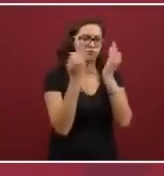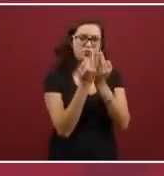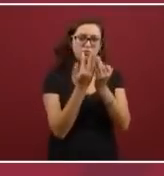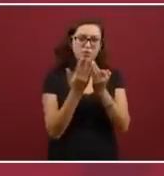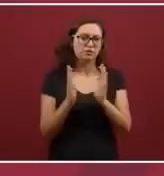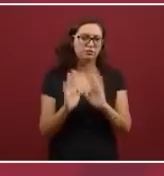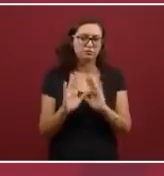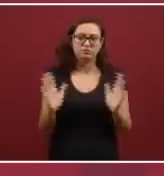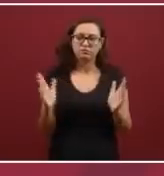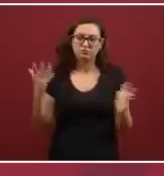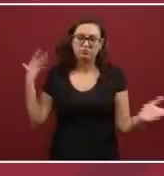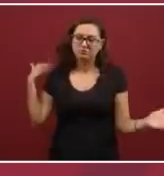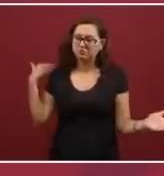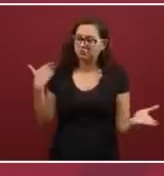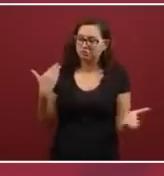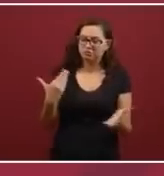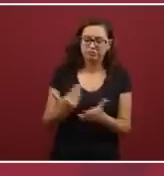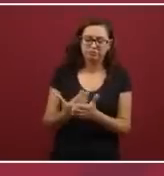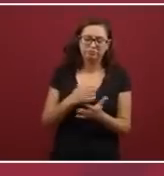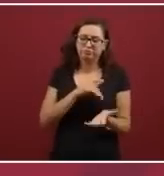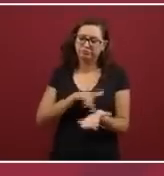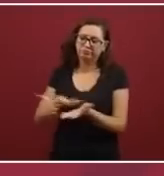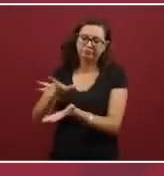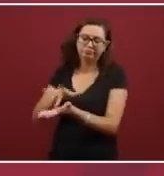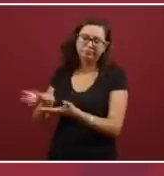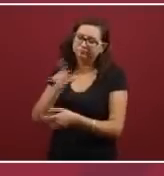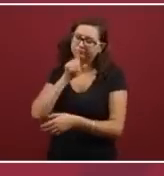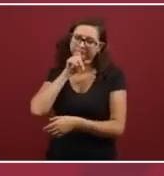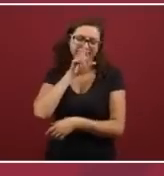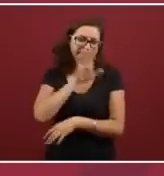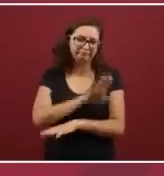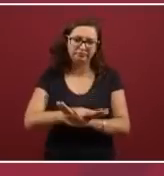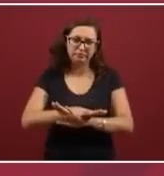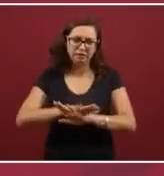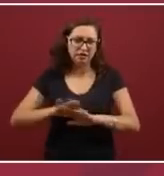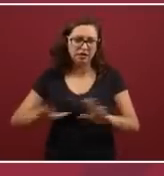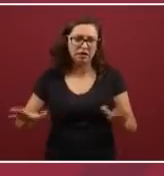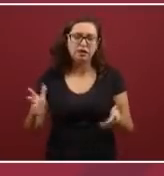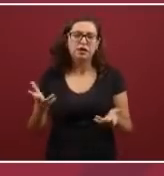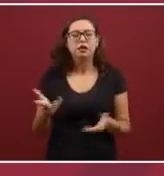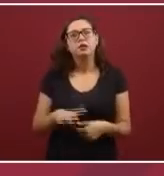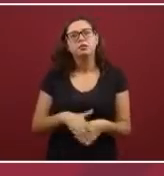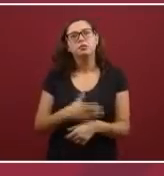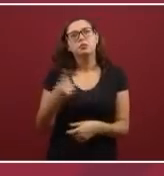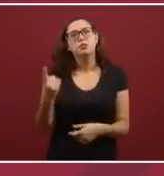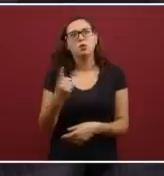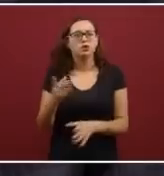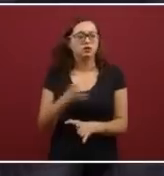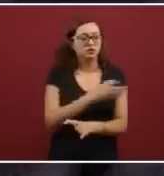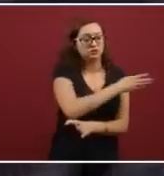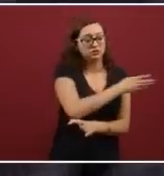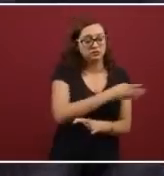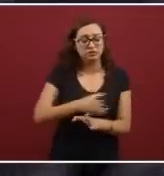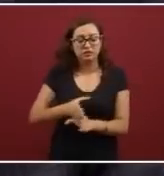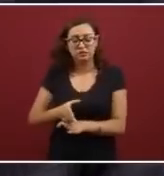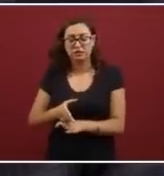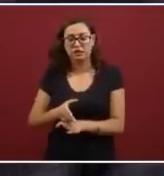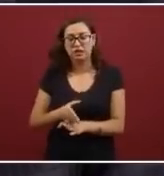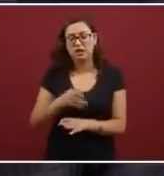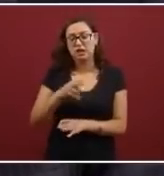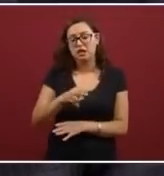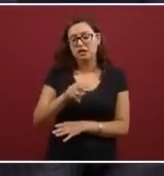durante el periodo neoliberal el estado en cumplir